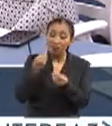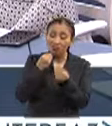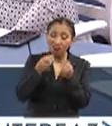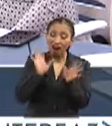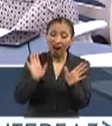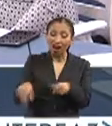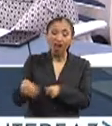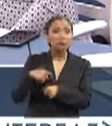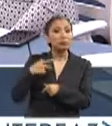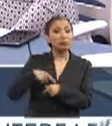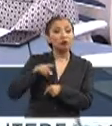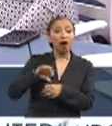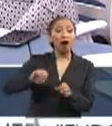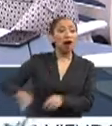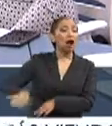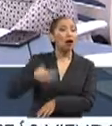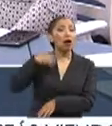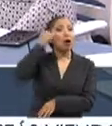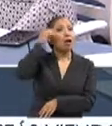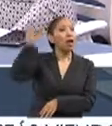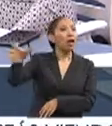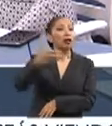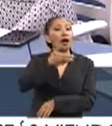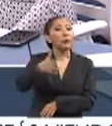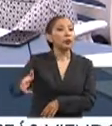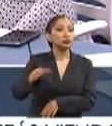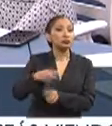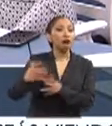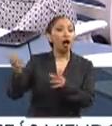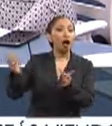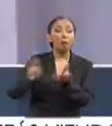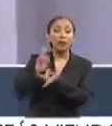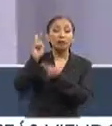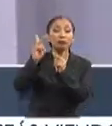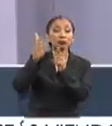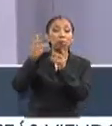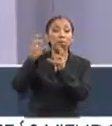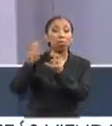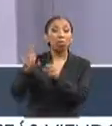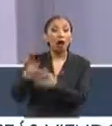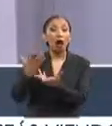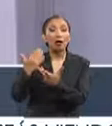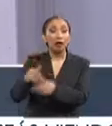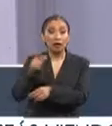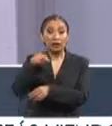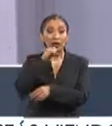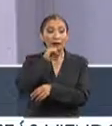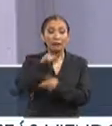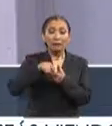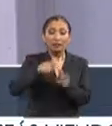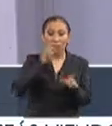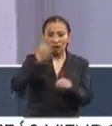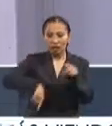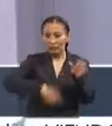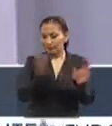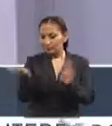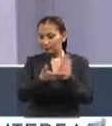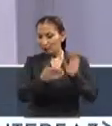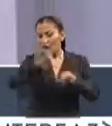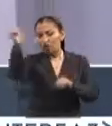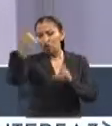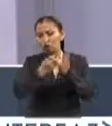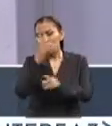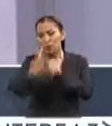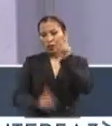valor comercial, simplemente la gente que se dedica al campo deja de plantarlas, deja de cultivarlas, incluso las comienza a arrasar para dar paso a